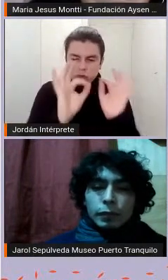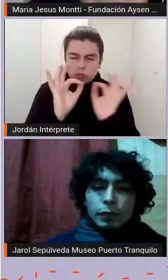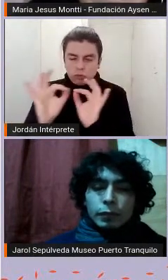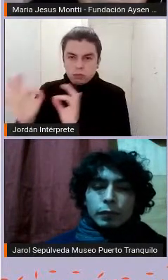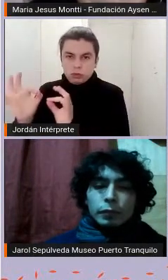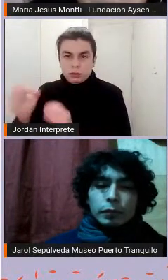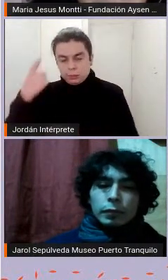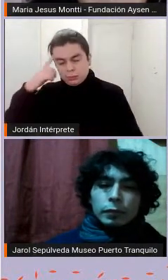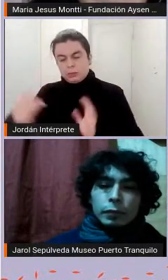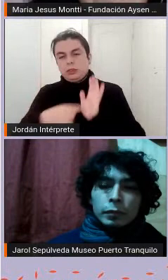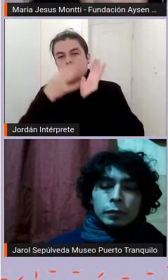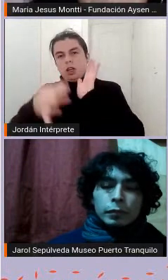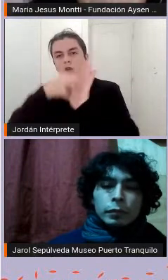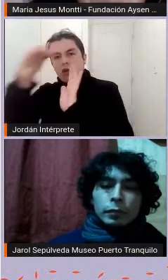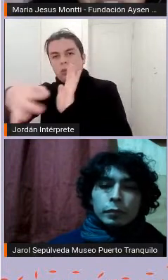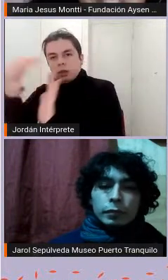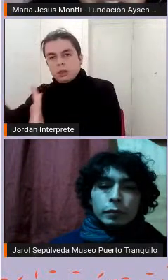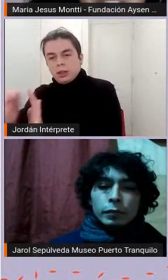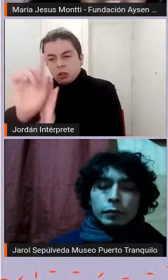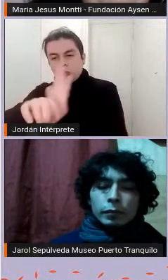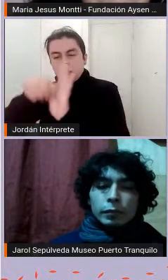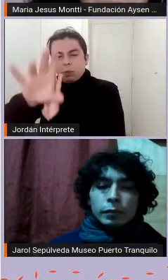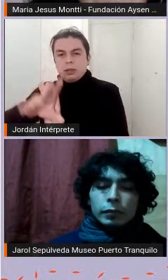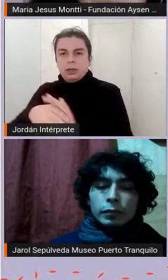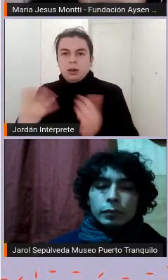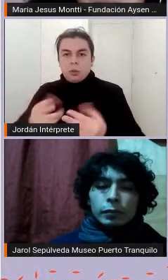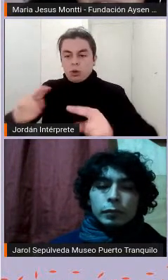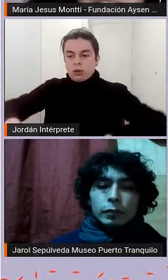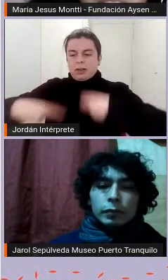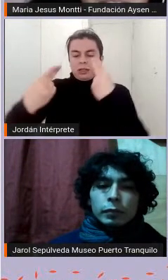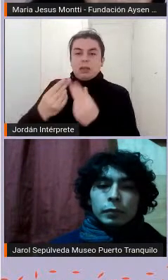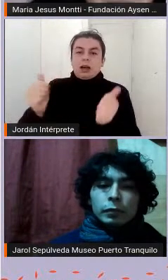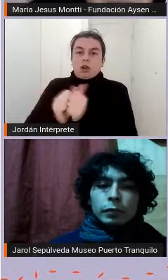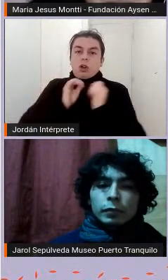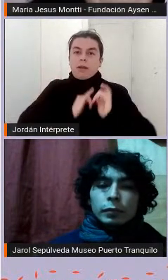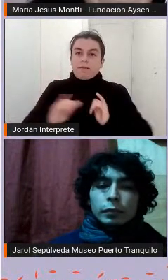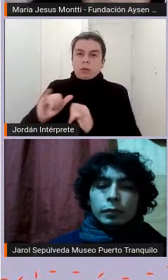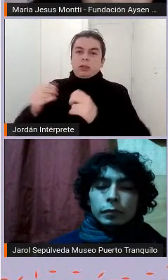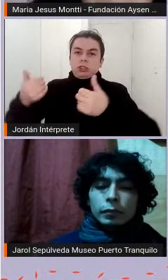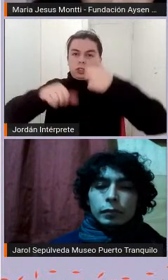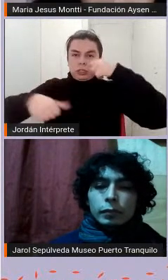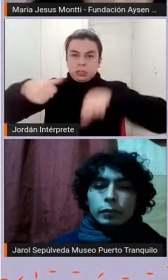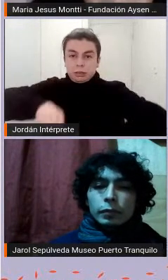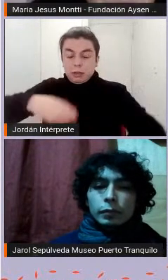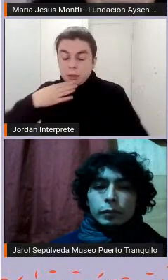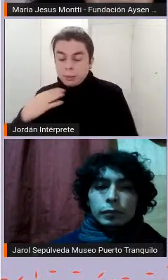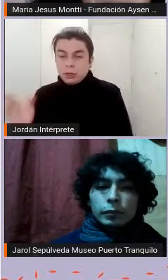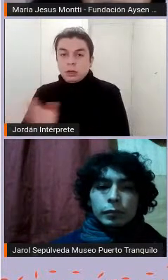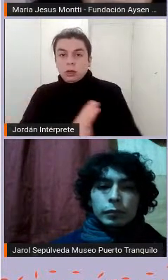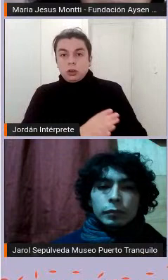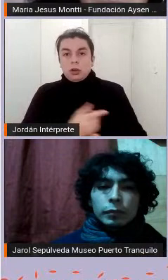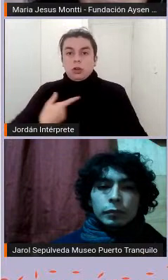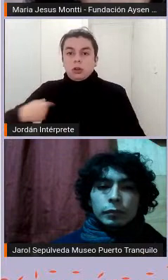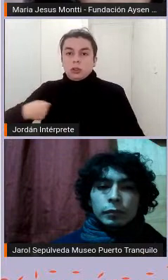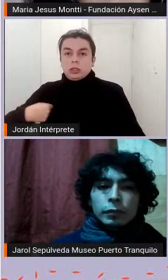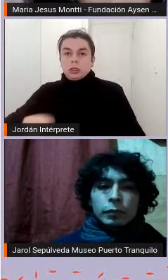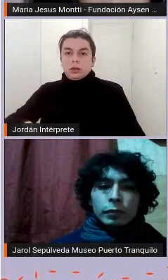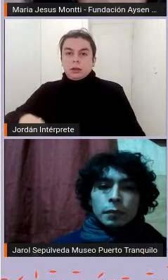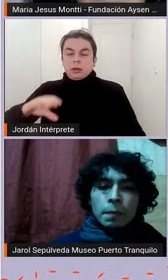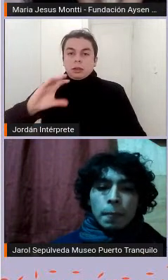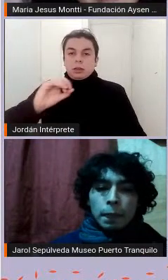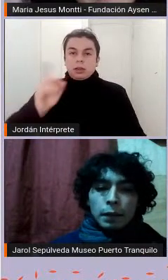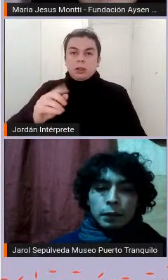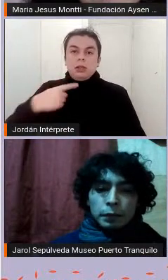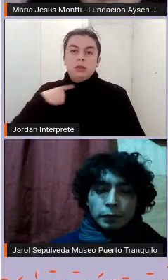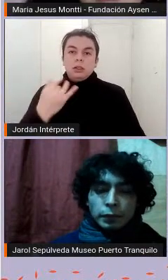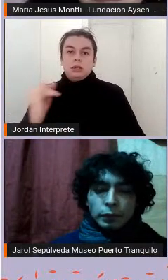de la ballena y entrega mucha información científica al respecto. Y también otro muy interesante se llama Ofki, la conquista de lo inútil, en